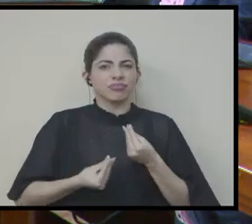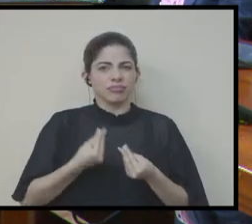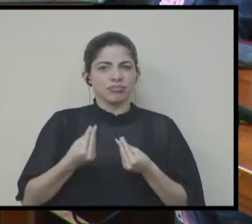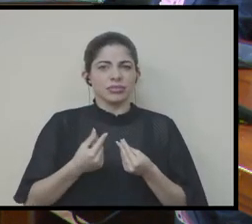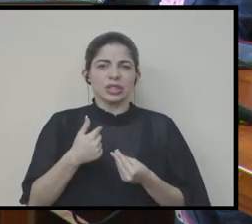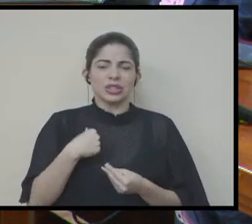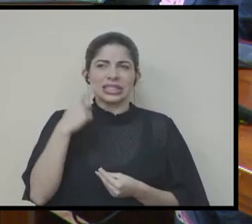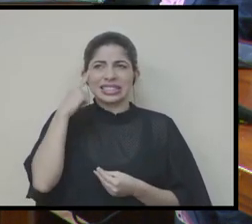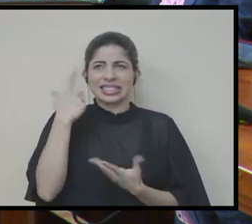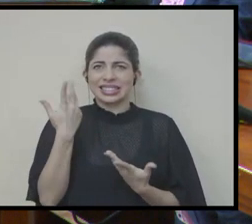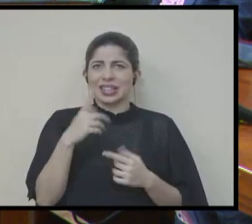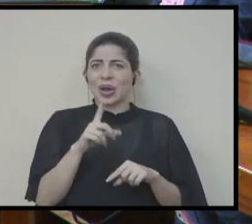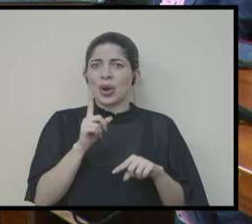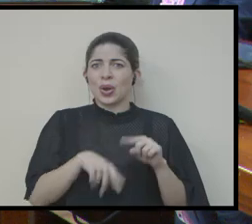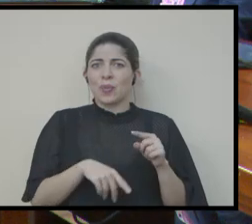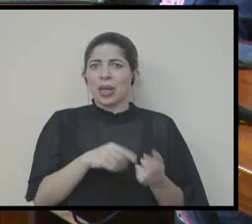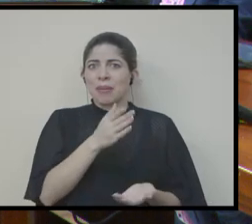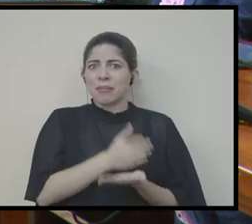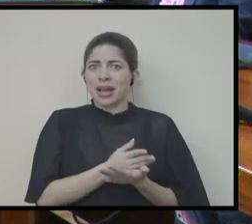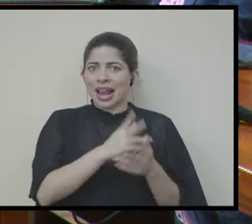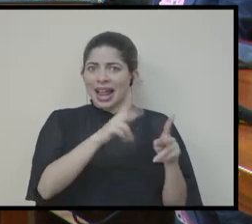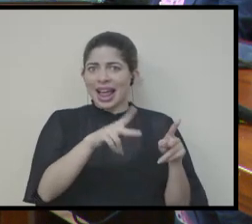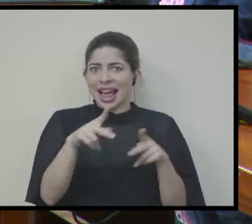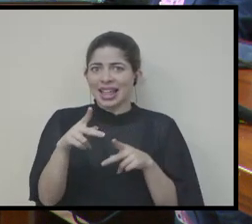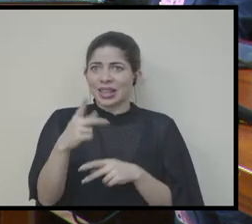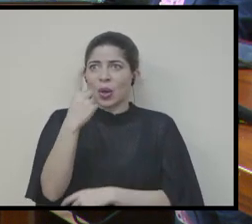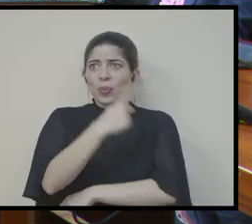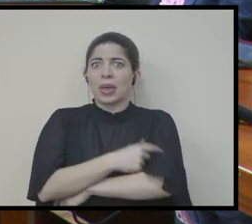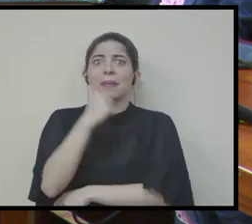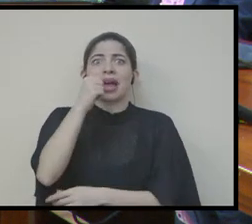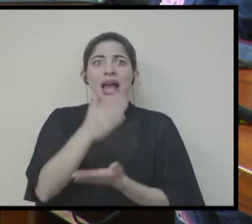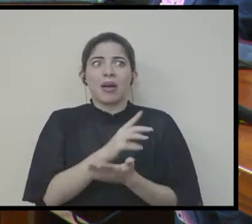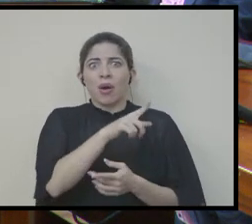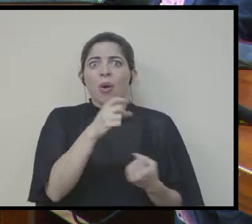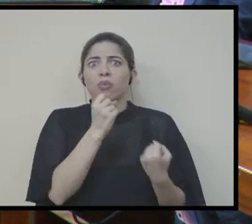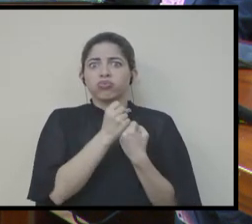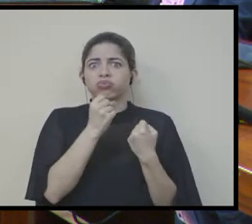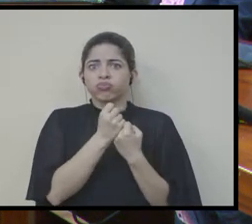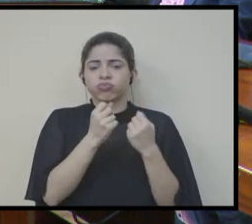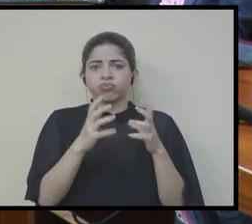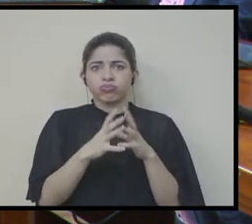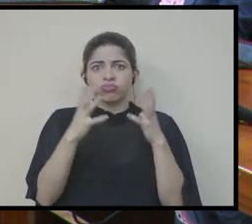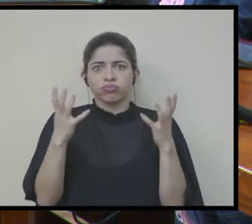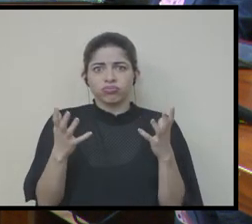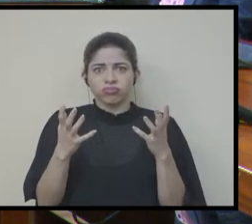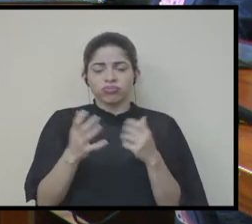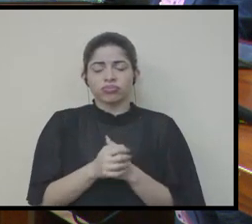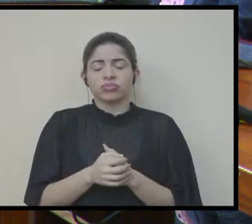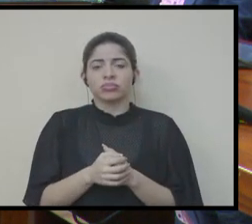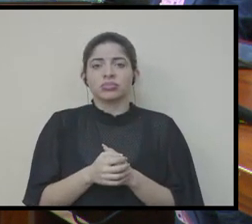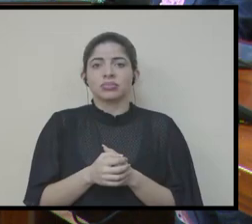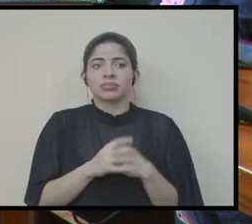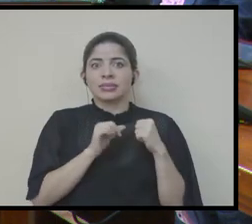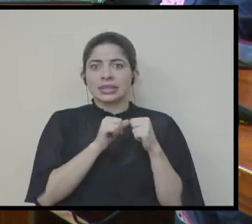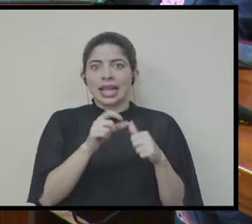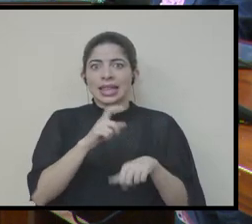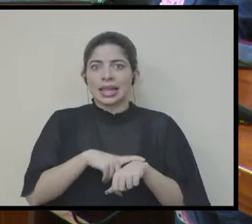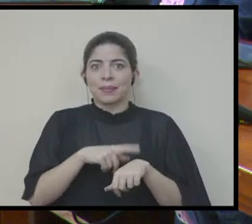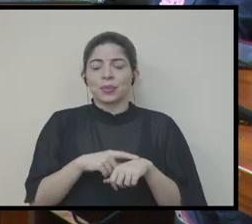yo decía, no podemos nada más quitarle a la gente de un día a otro cuando nos han apoyado, ¿verdad? Todo este